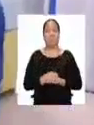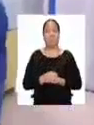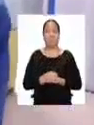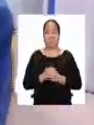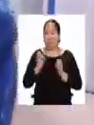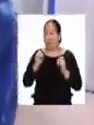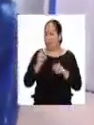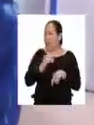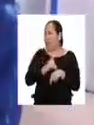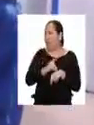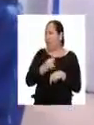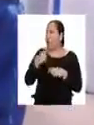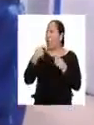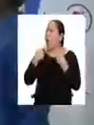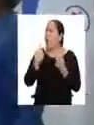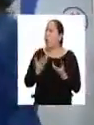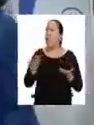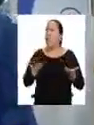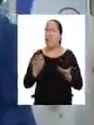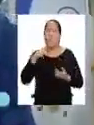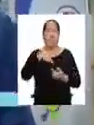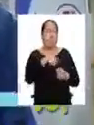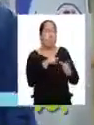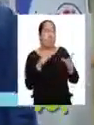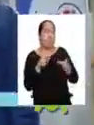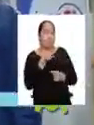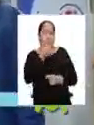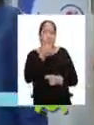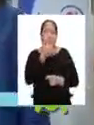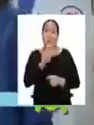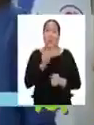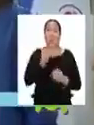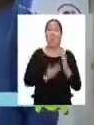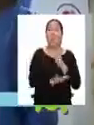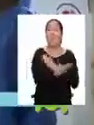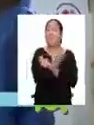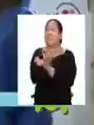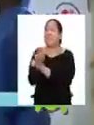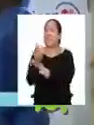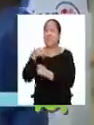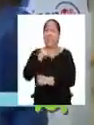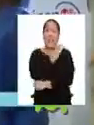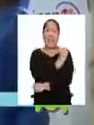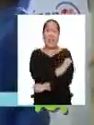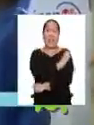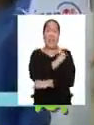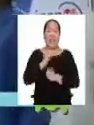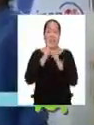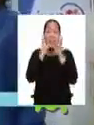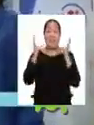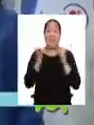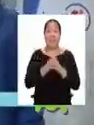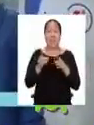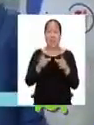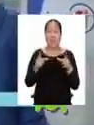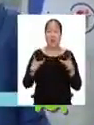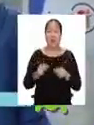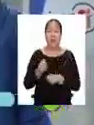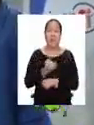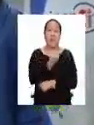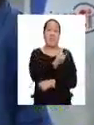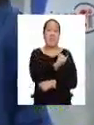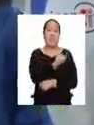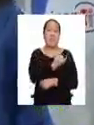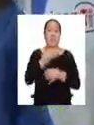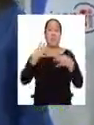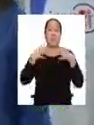Ok, doctora, cuéntame dónde estamos, qué es lo que pasa aquí. Buenos días con todos. Estamos en la clínica de día del Servicio de Hematología del Instituto Nacional